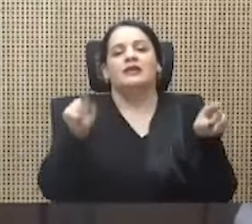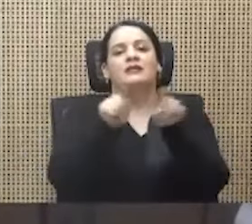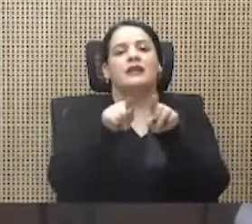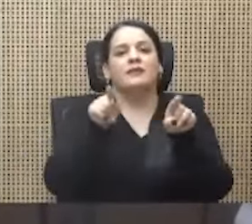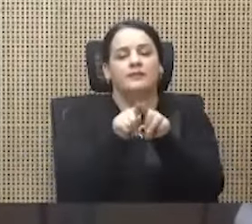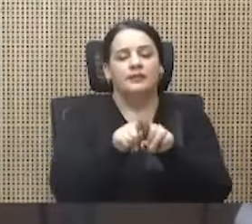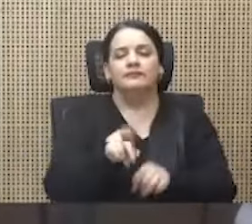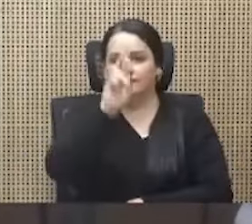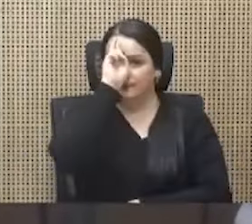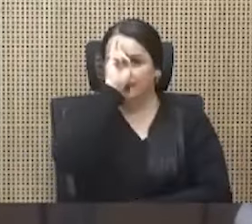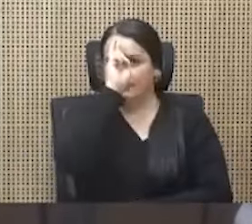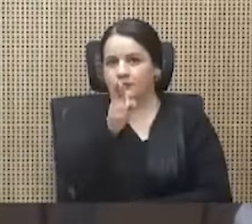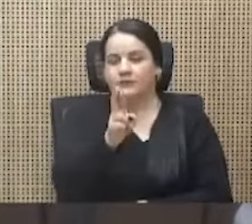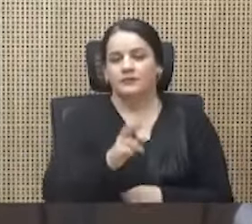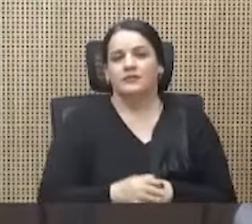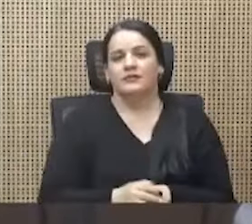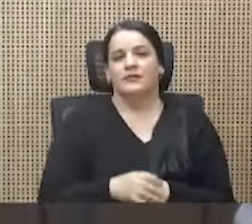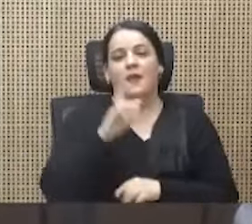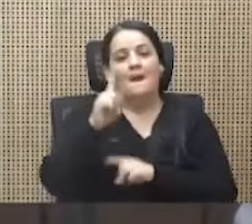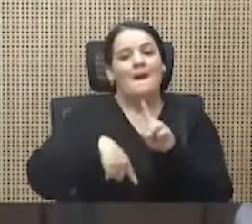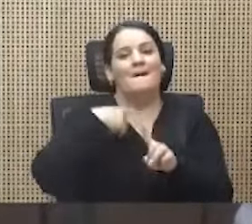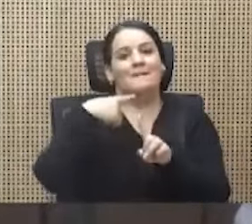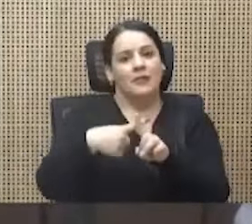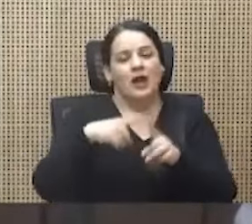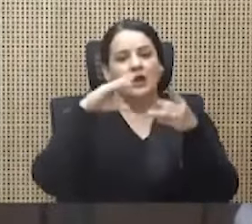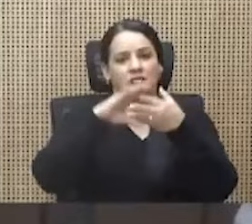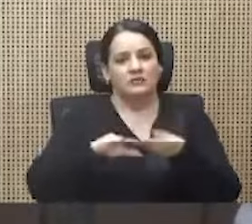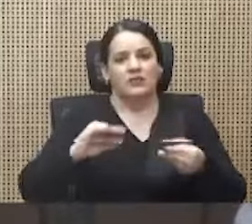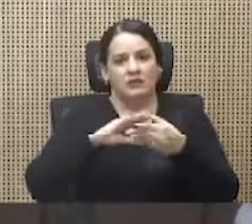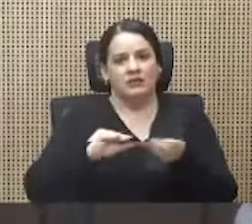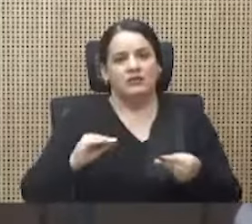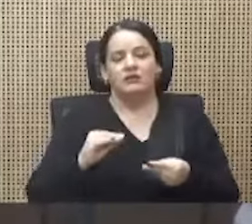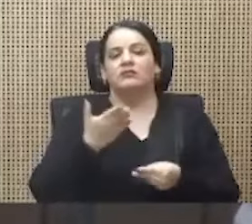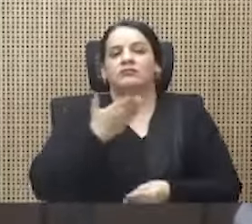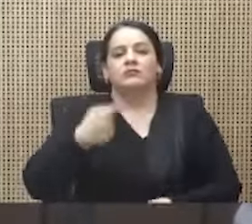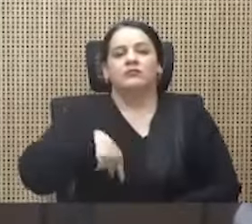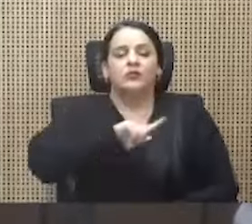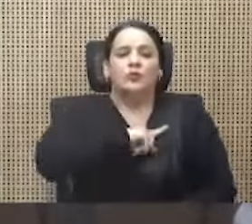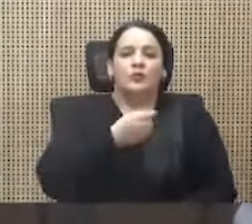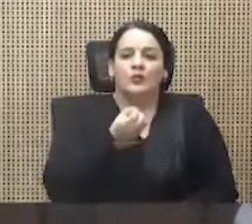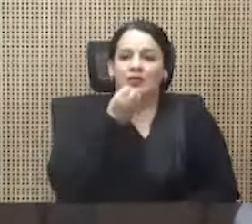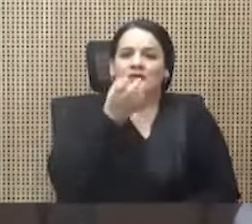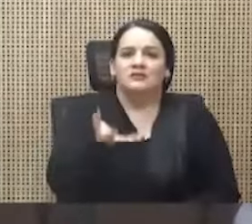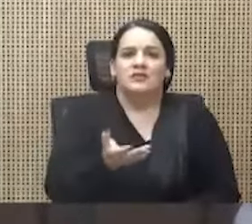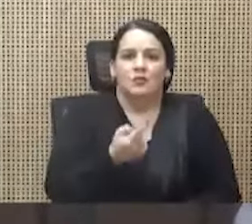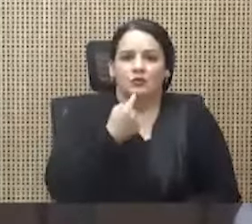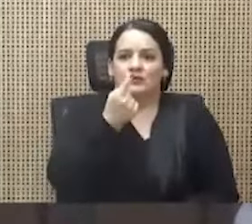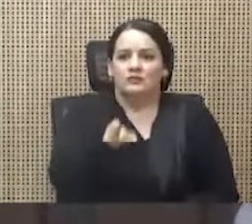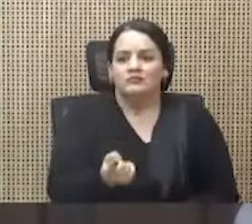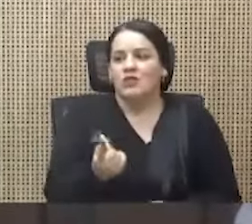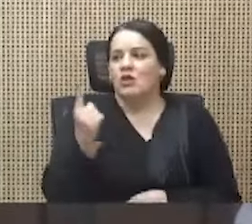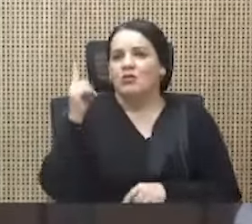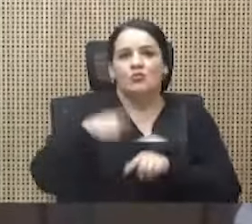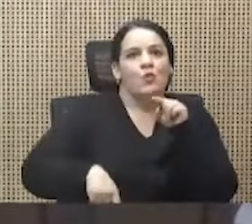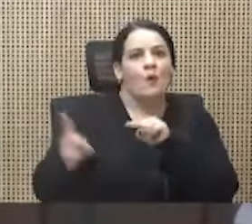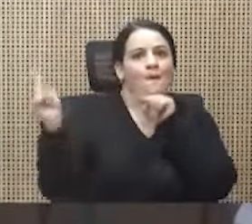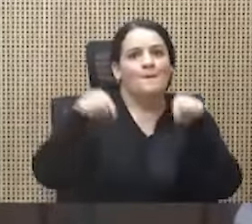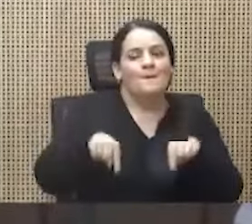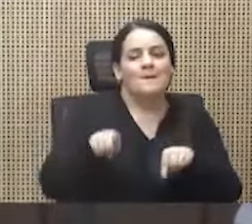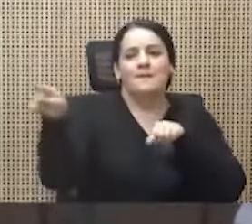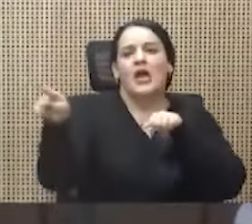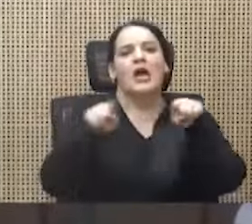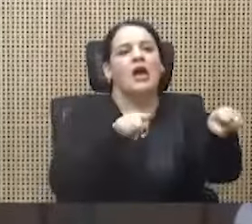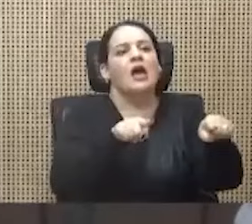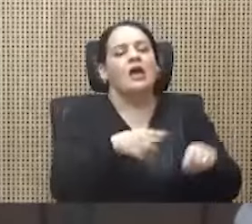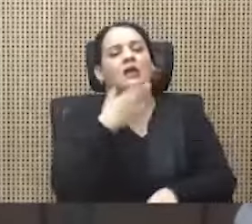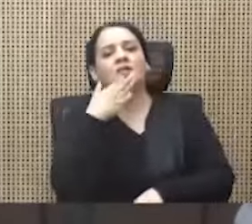congruentes en el respeto y en la narrativa de lo que decimos. Porque aquí no se puede venir a señalar a nadie de